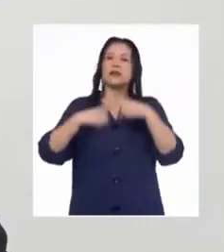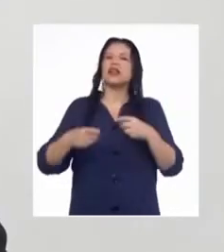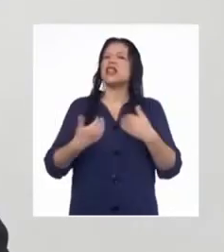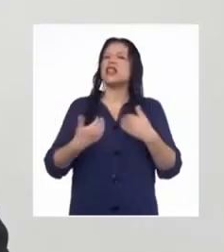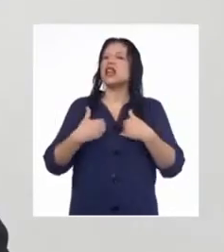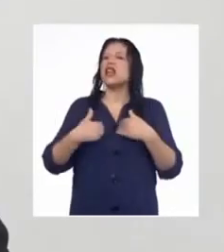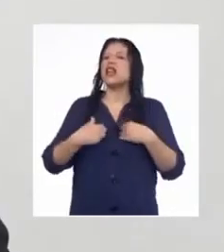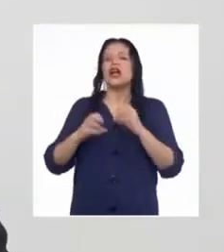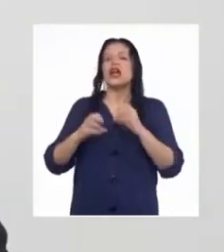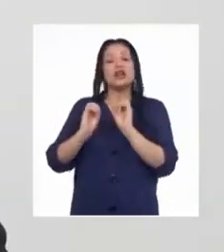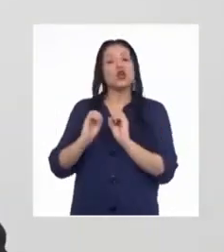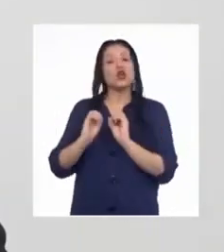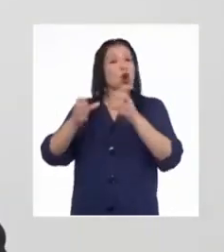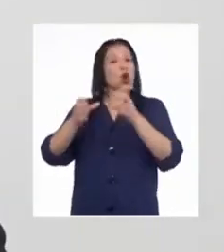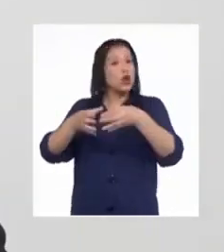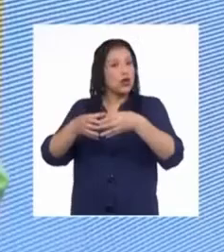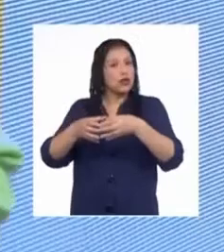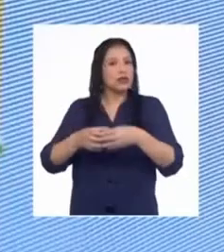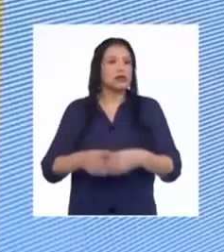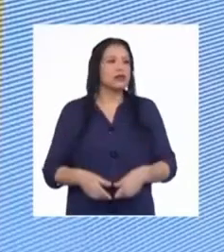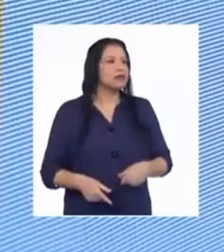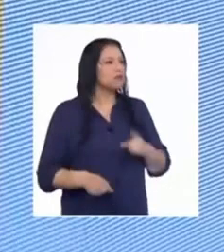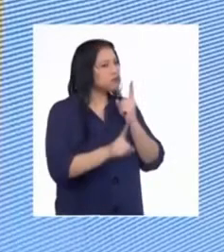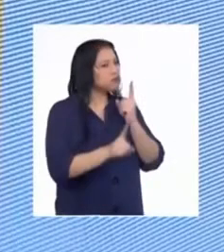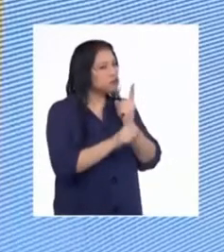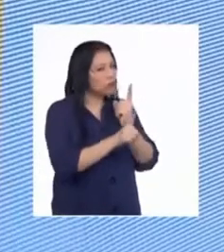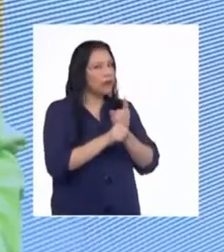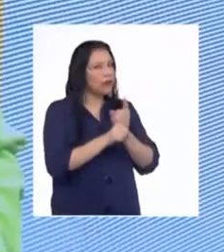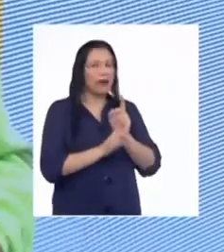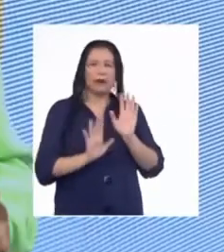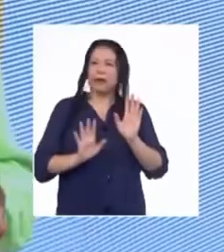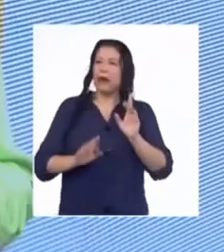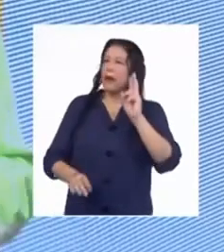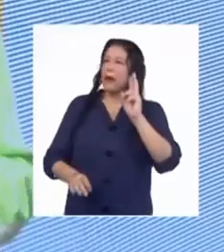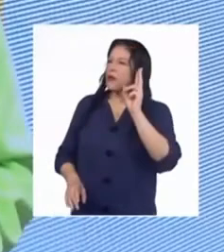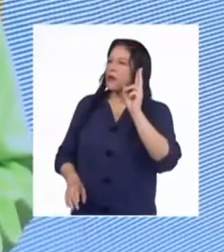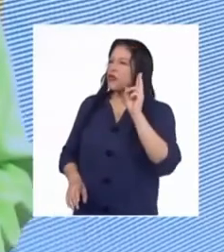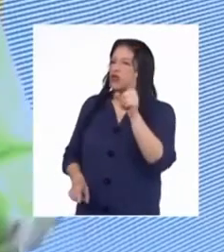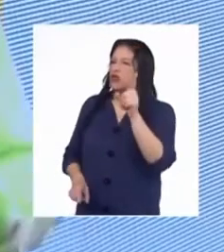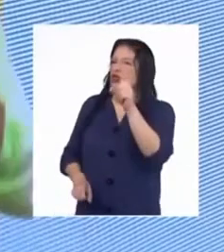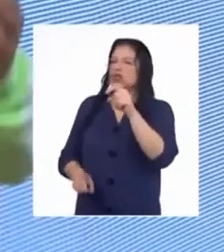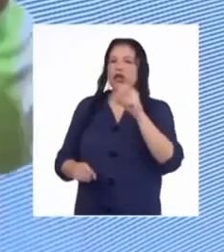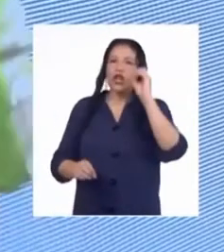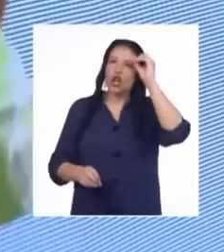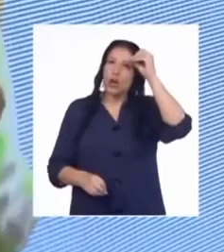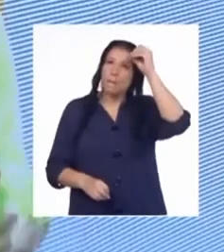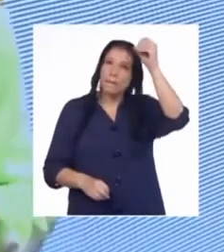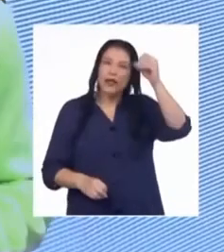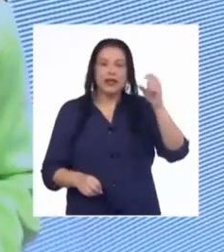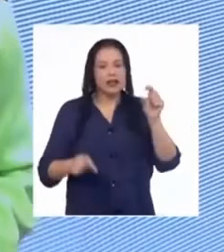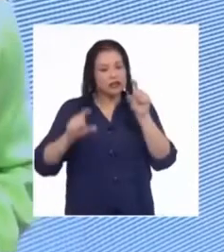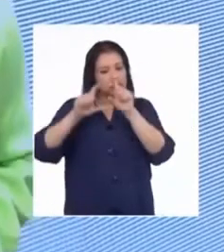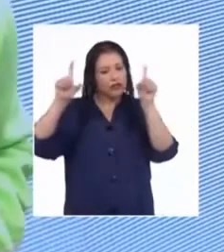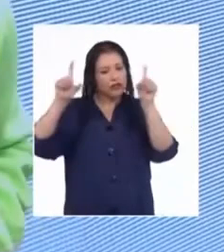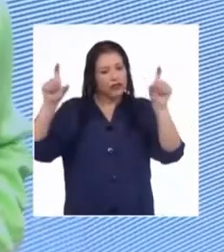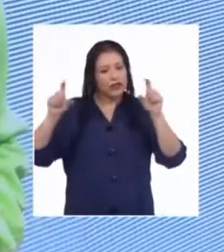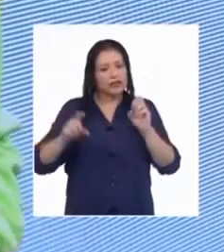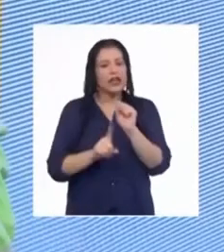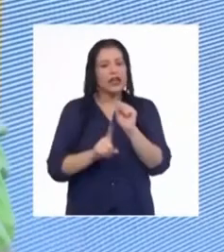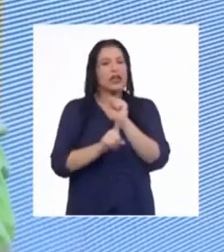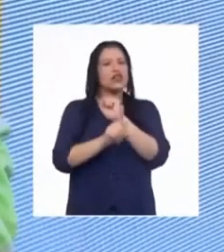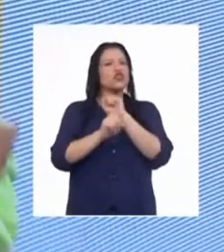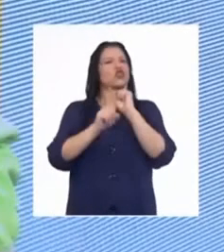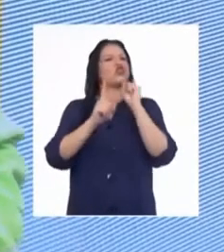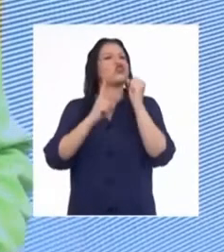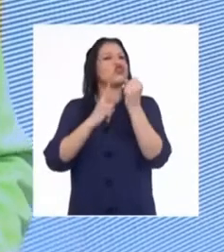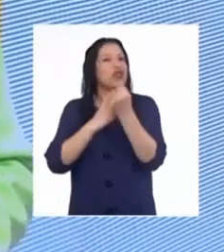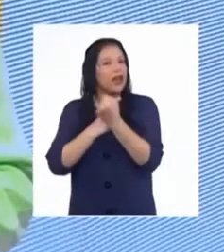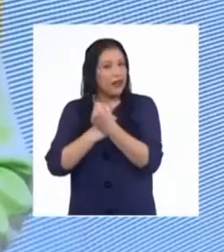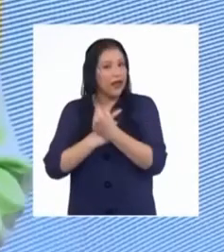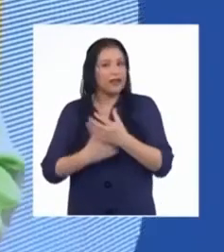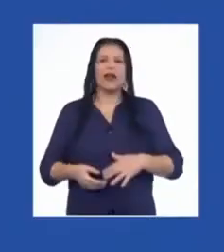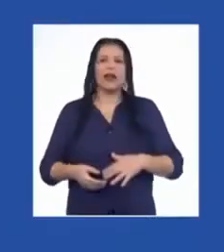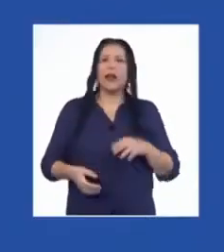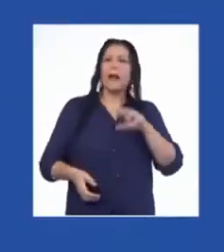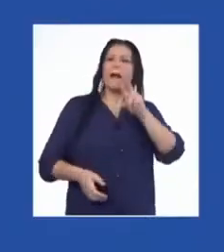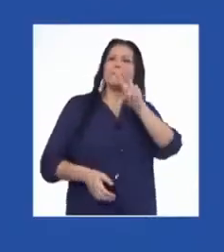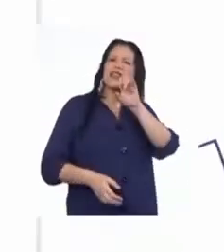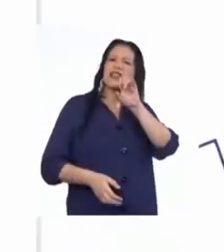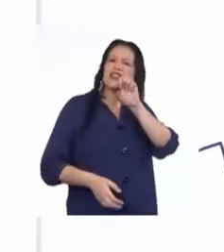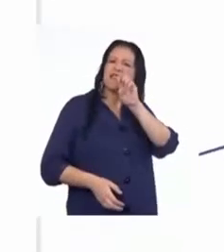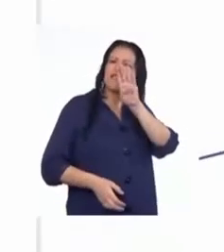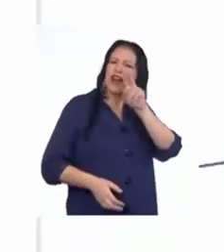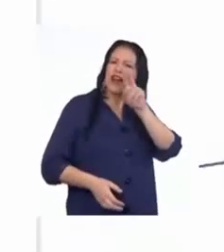instituciones. Exactamente. Profesora Yulisa, ¿qué opina de la frase sociedad civil vibrante? A mí me parece